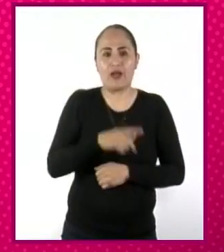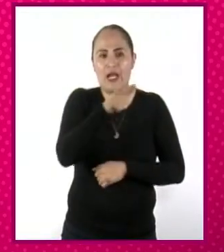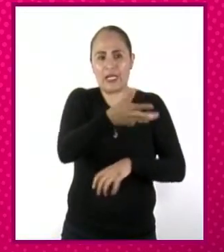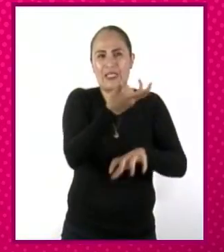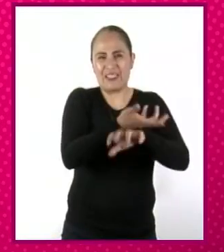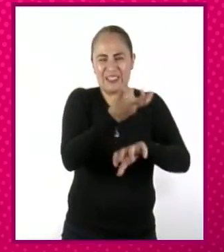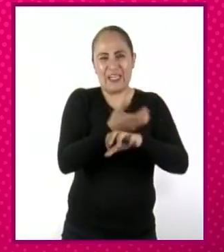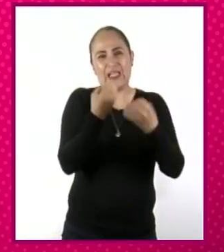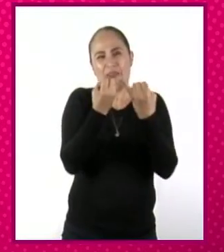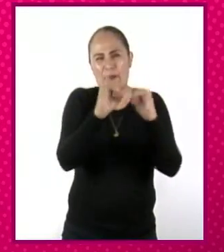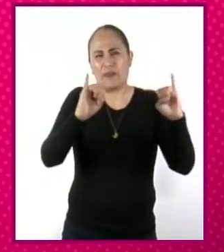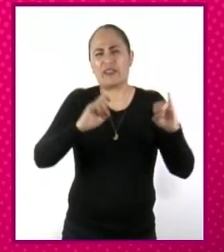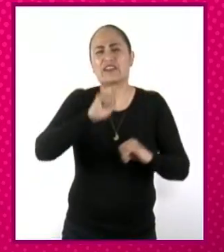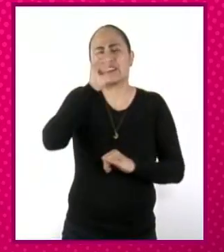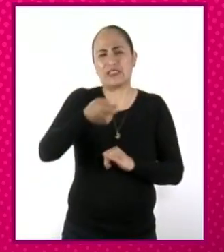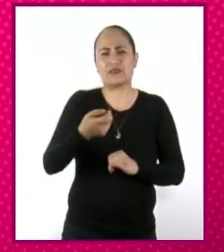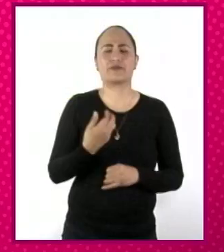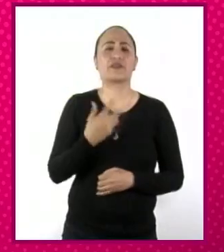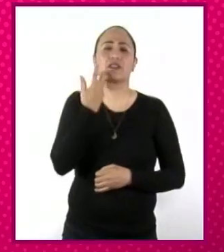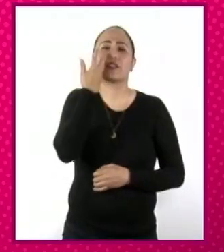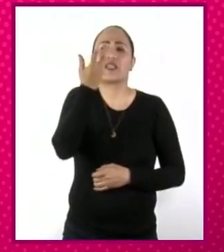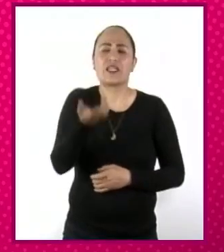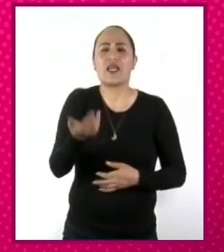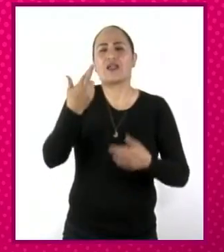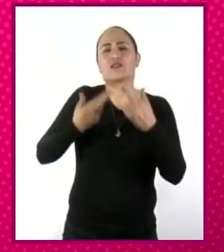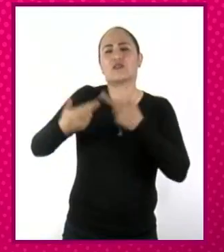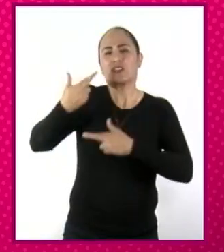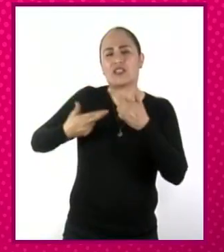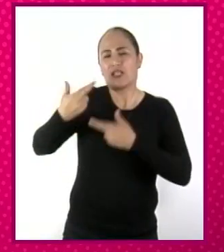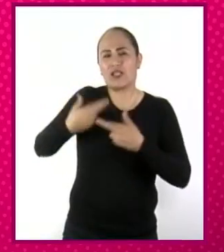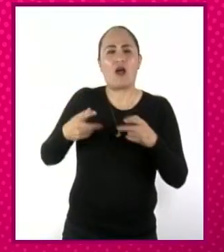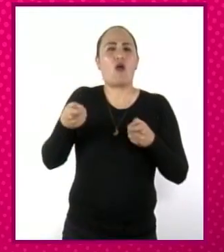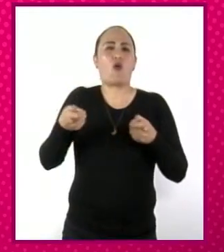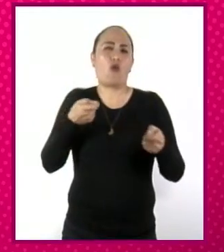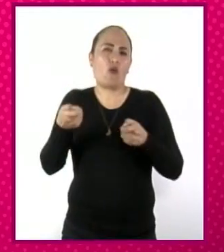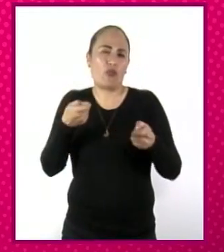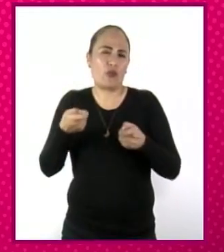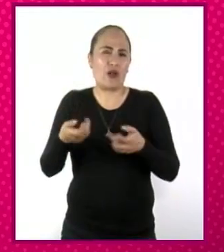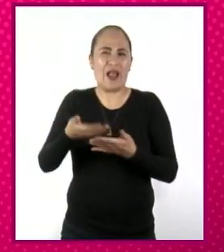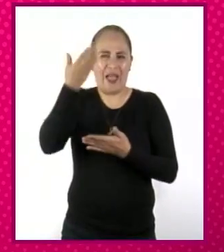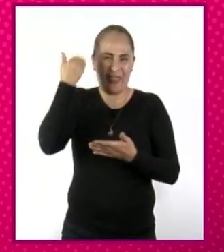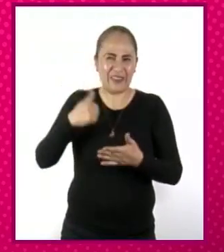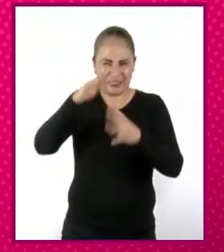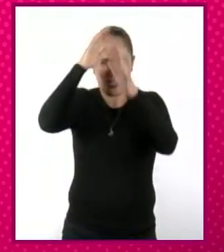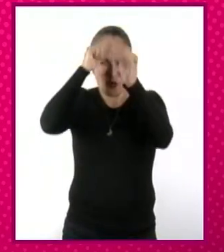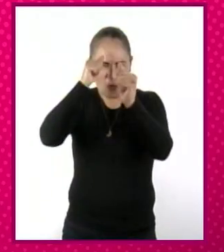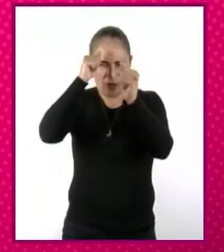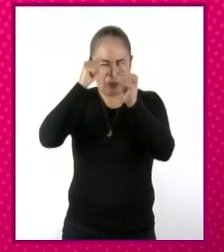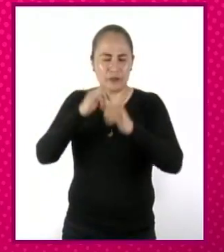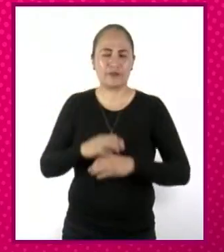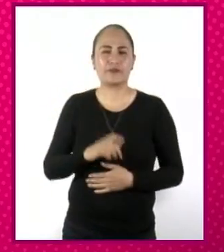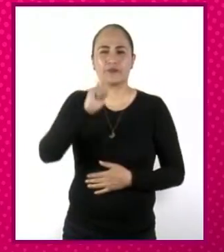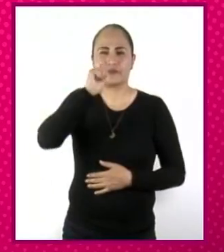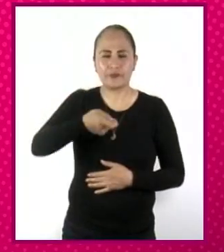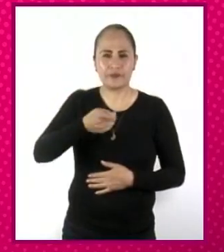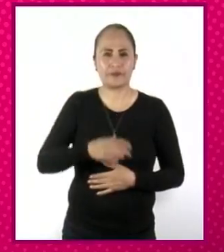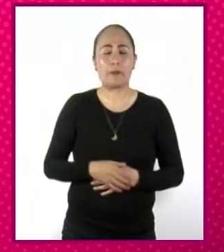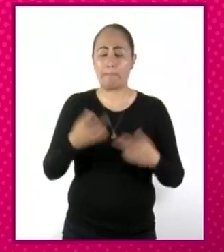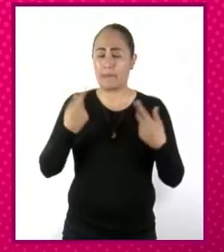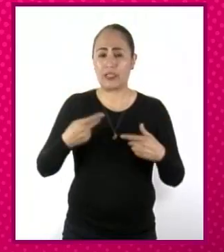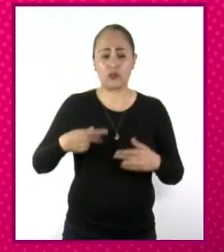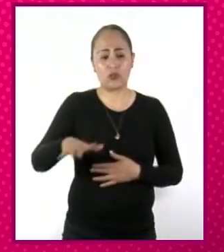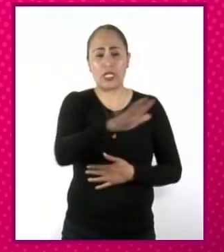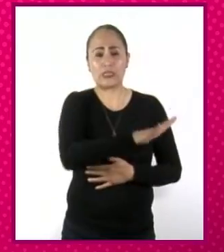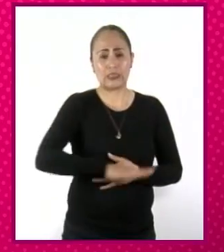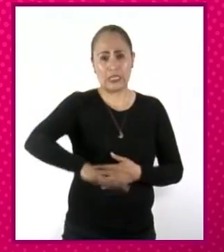era recuperar el antiguo régimen, el pacto que originó el antiguo régimen, en el cual los ciudadanos, los